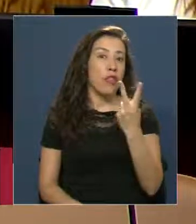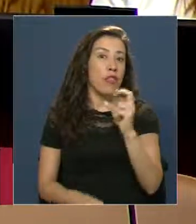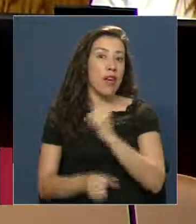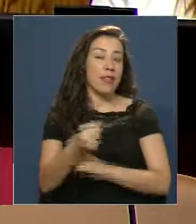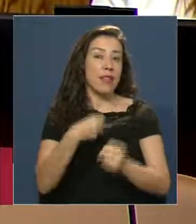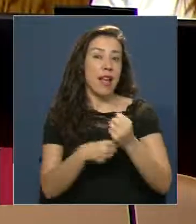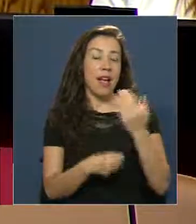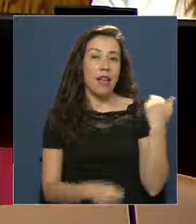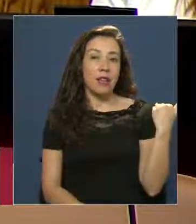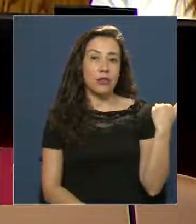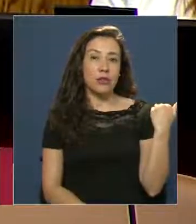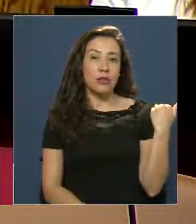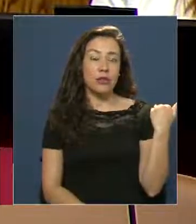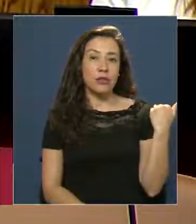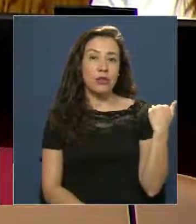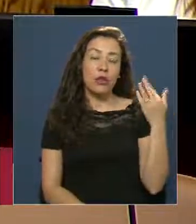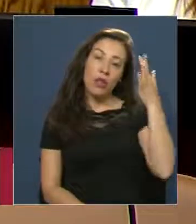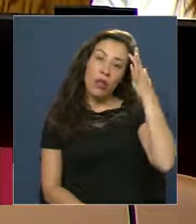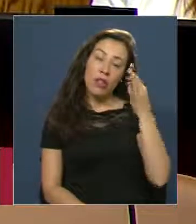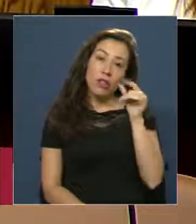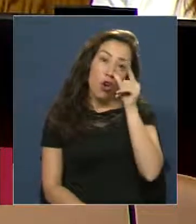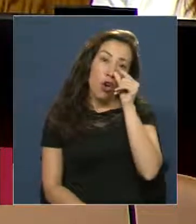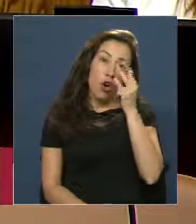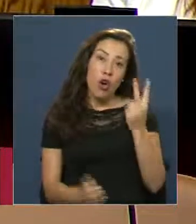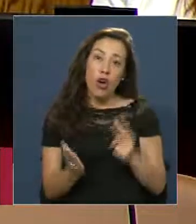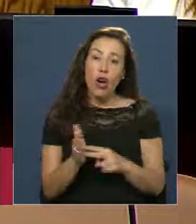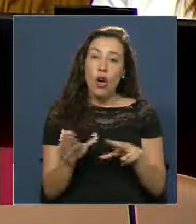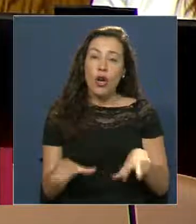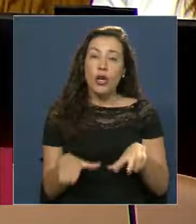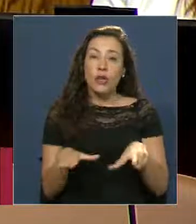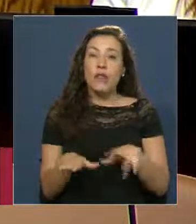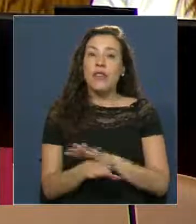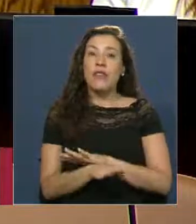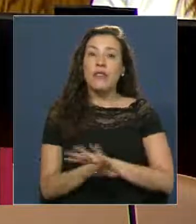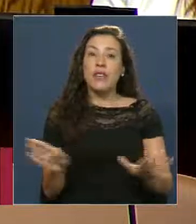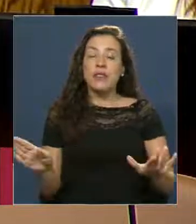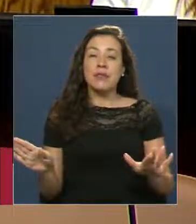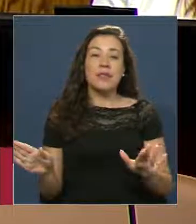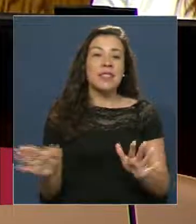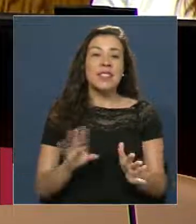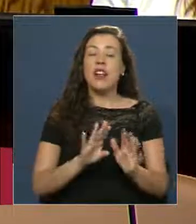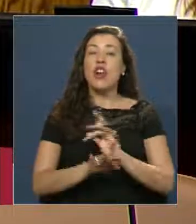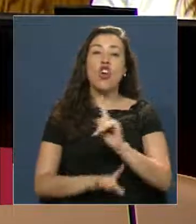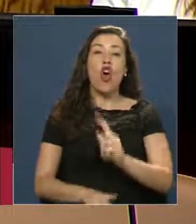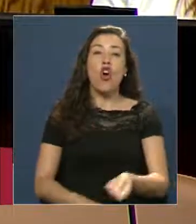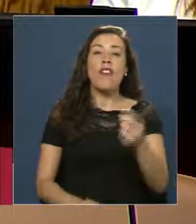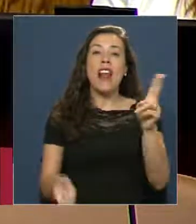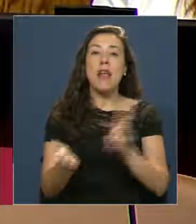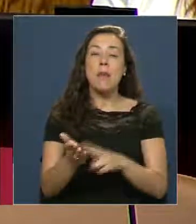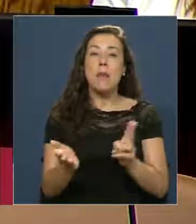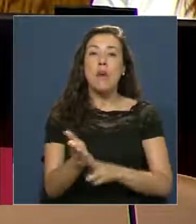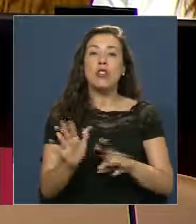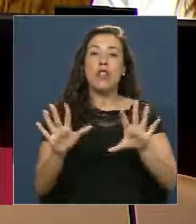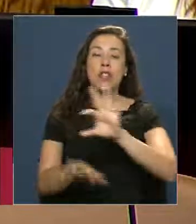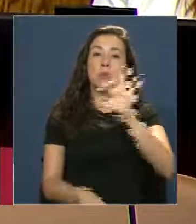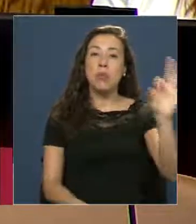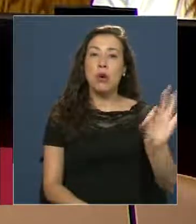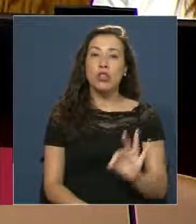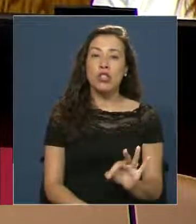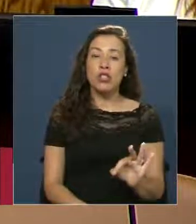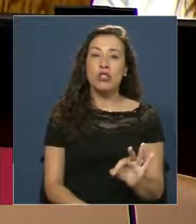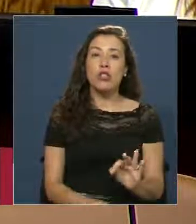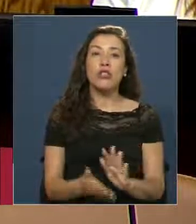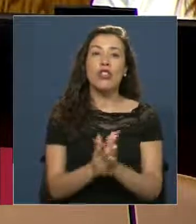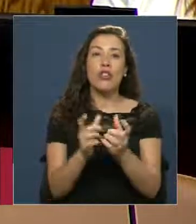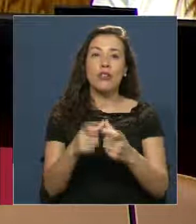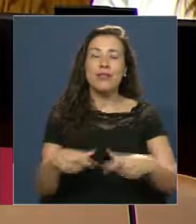décadas, se decidió en octubre del 2018 eliminar derechamente el impuesto del 10% que tenían los